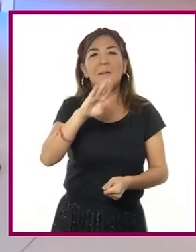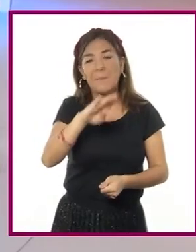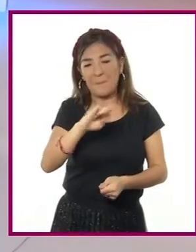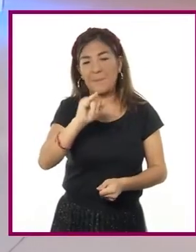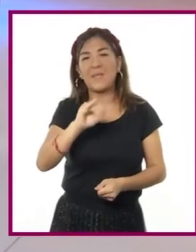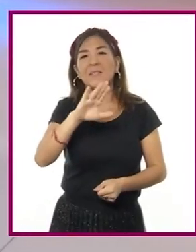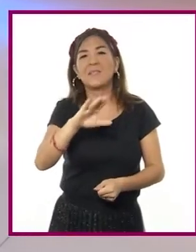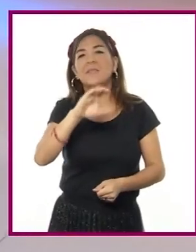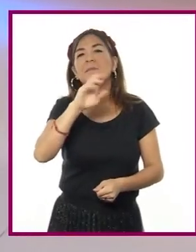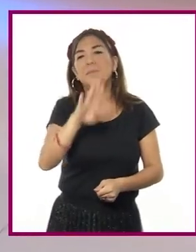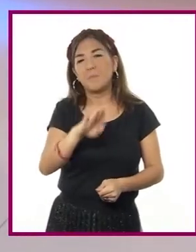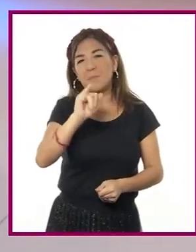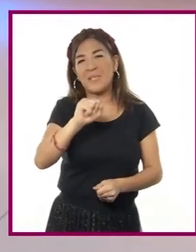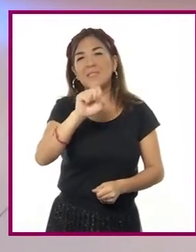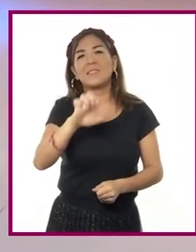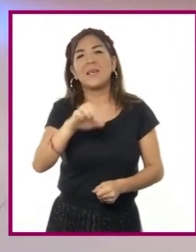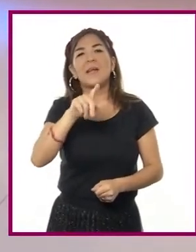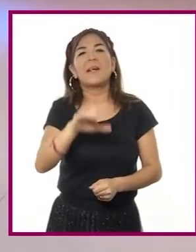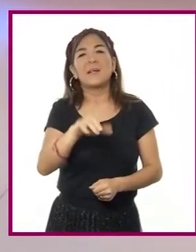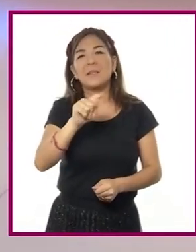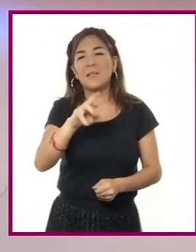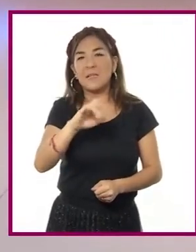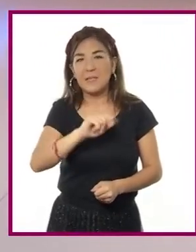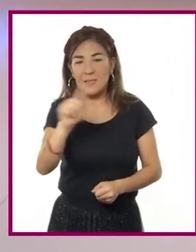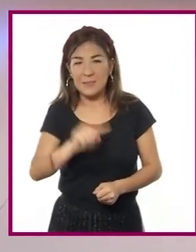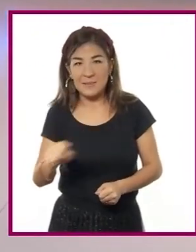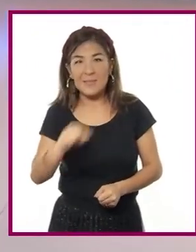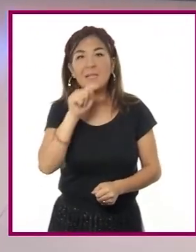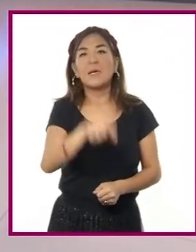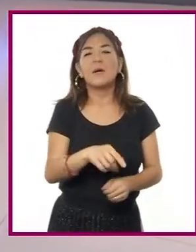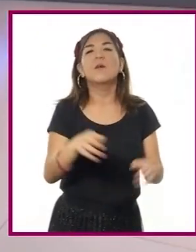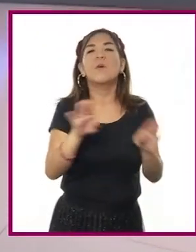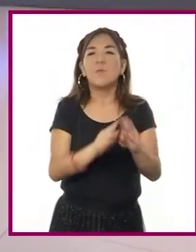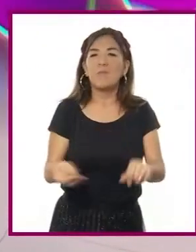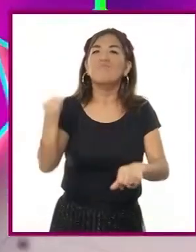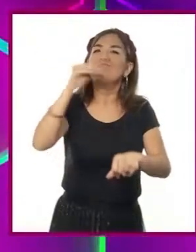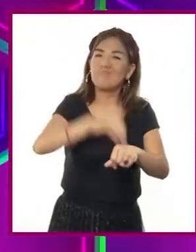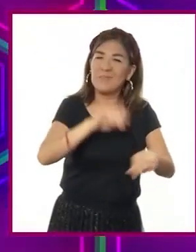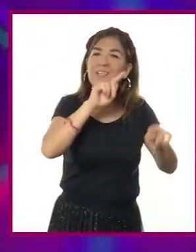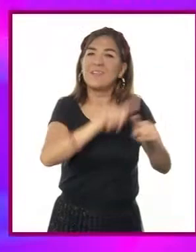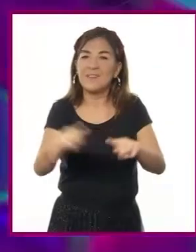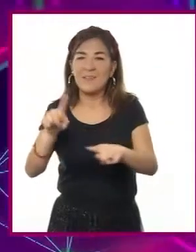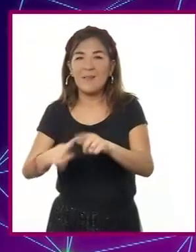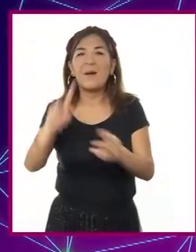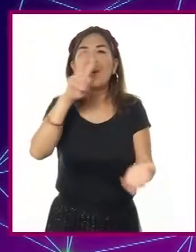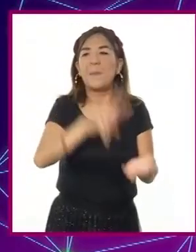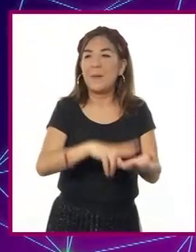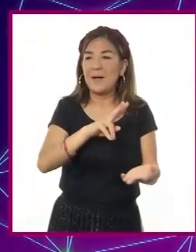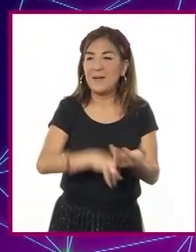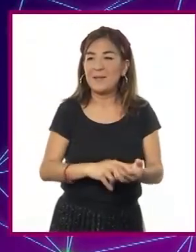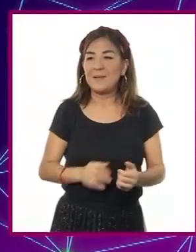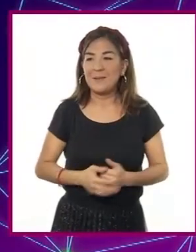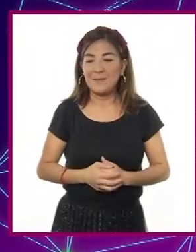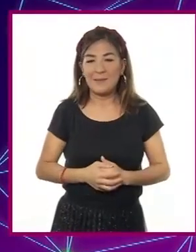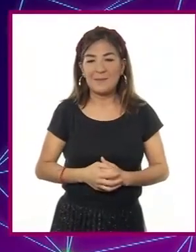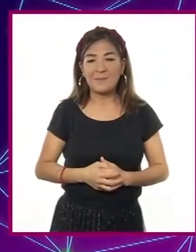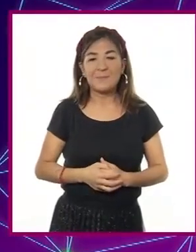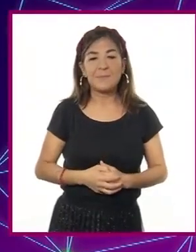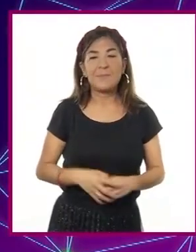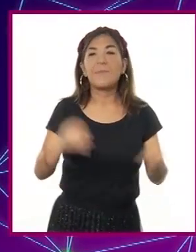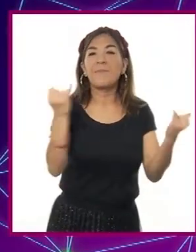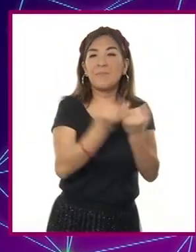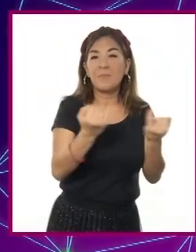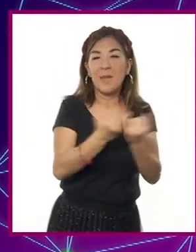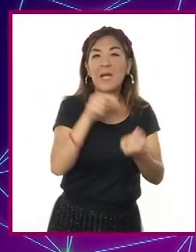gamma. Para comprobar lo anterior, se asignan diferentes valores para alfa y beta. Para alfa igual